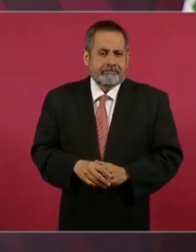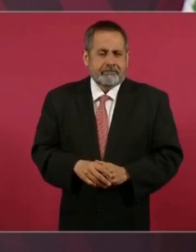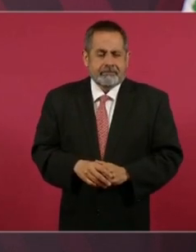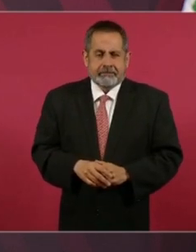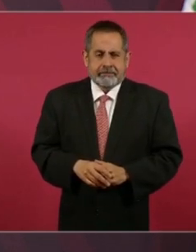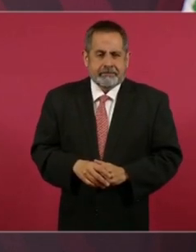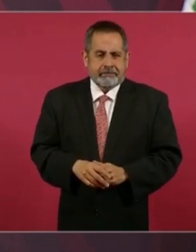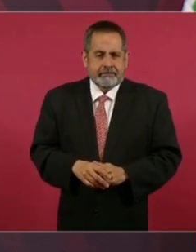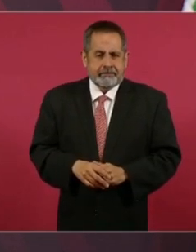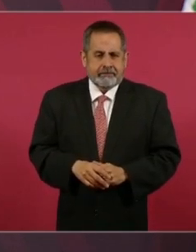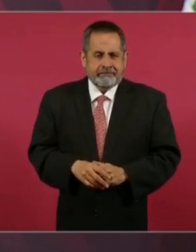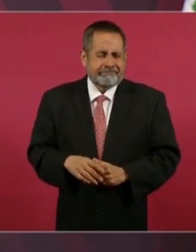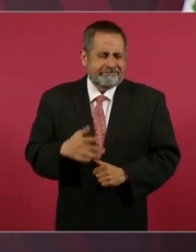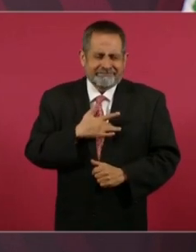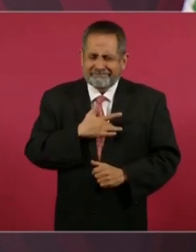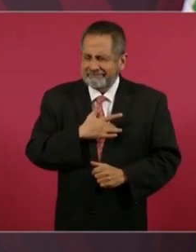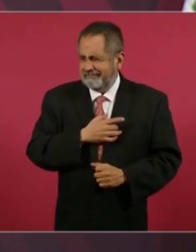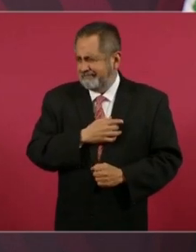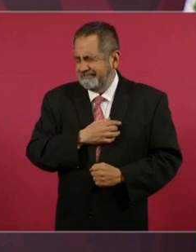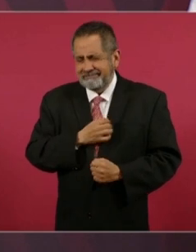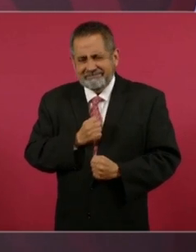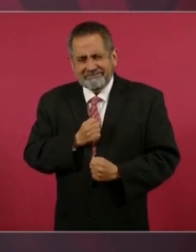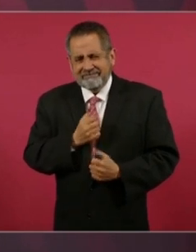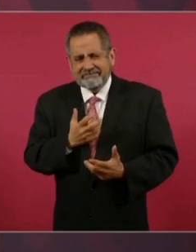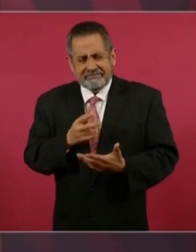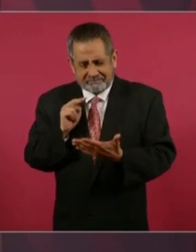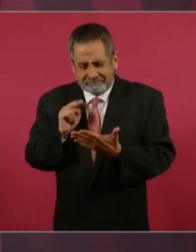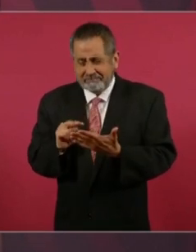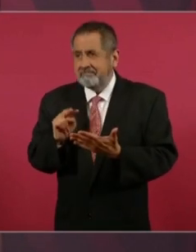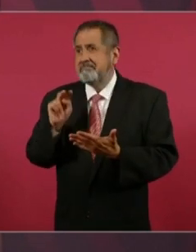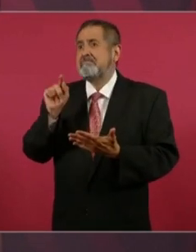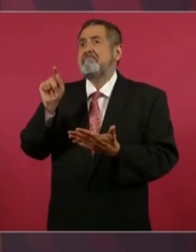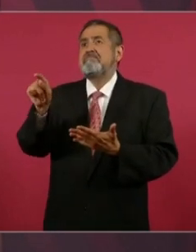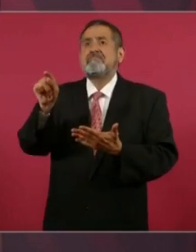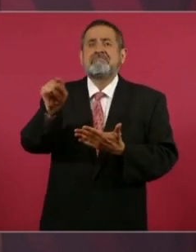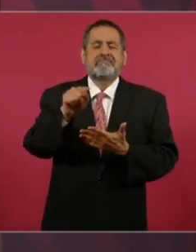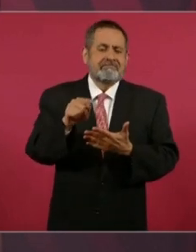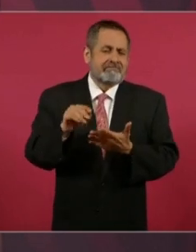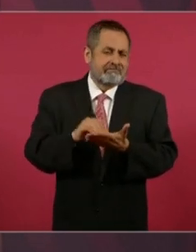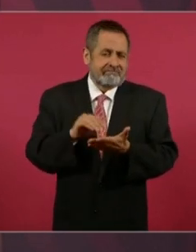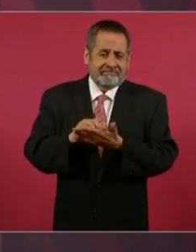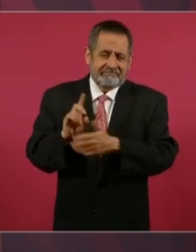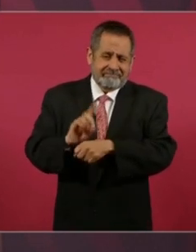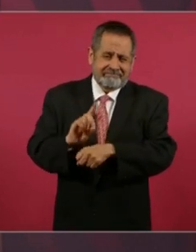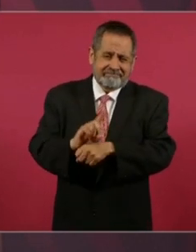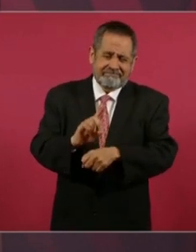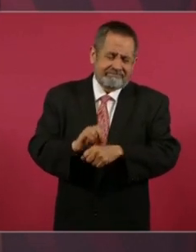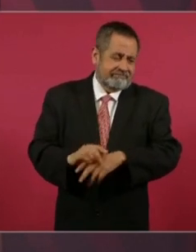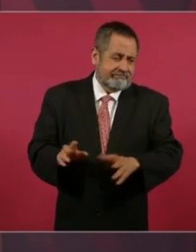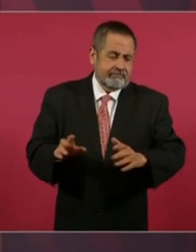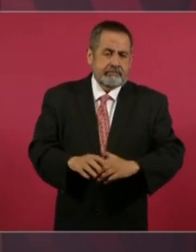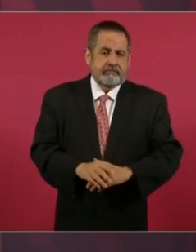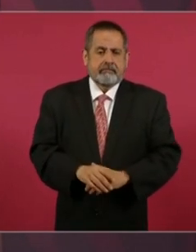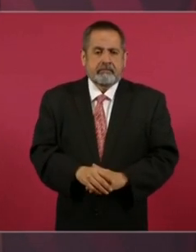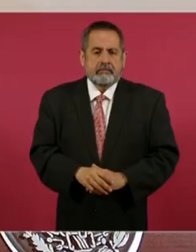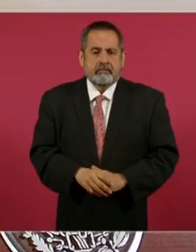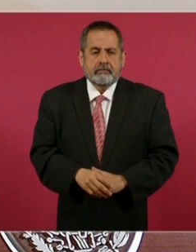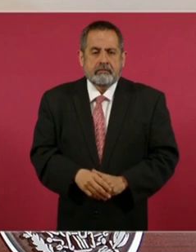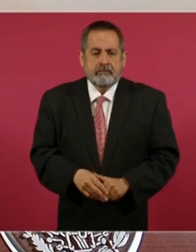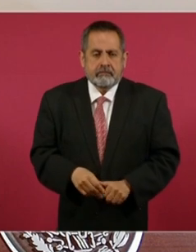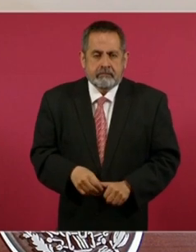me duele mucho ver lo que pasa todos los días.